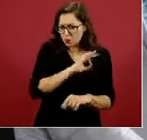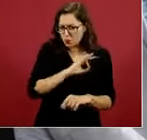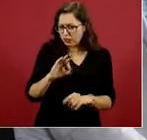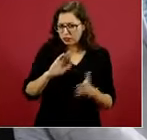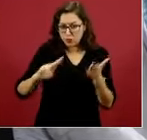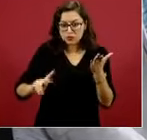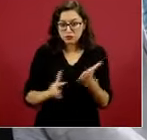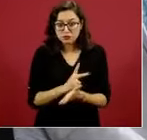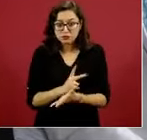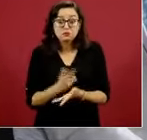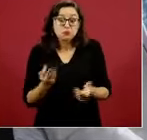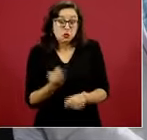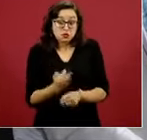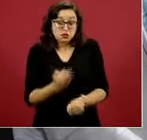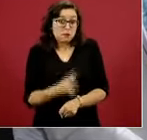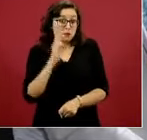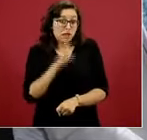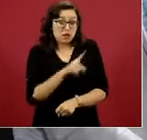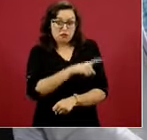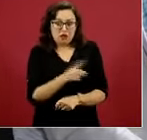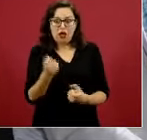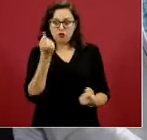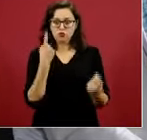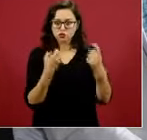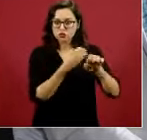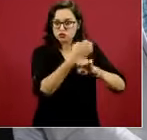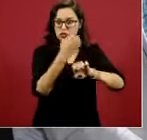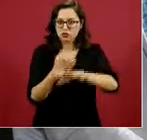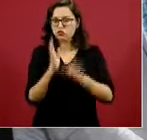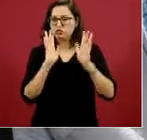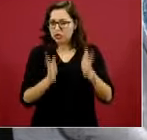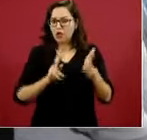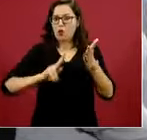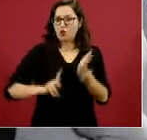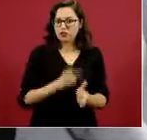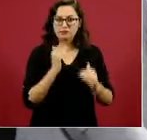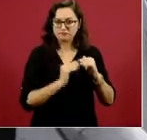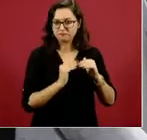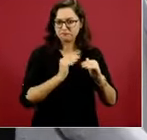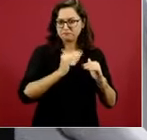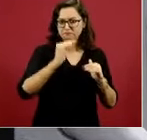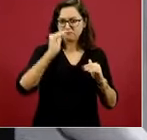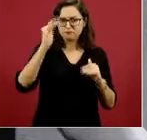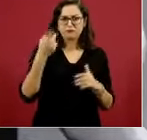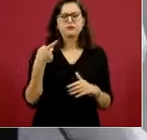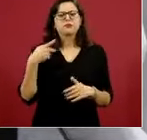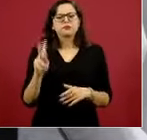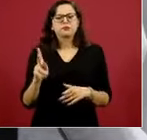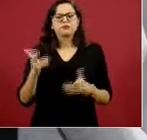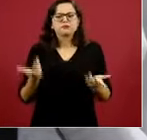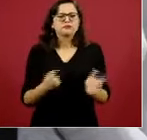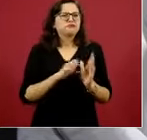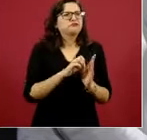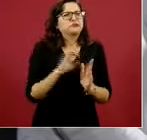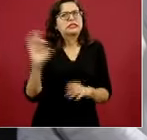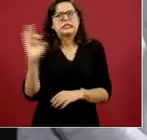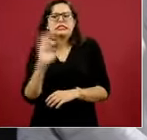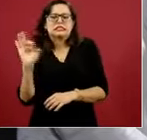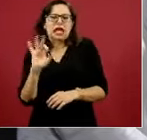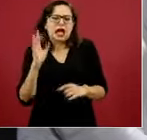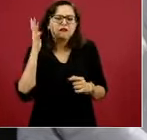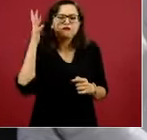los estados que acaba usted de mencionar, donde ha habido un ascenso, donde hay un ascenso, pero ¿cuáles son los escenarios? Los escenarios de que